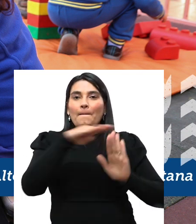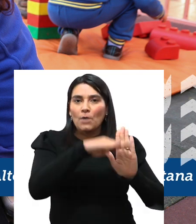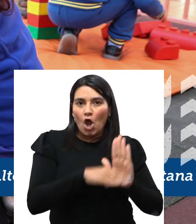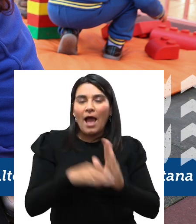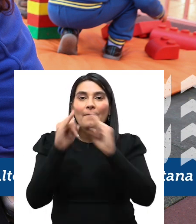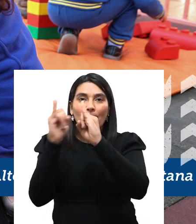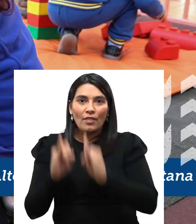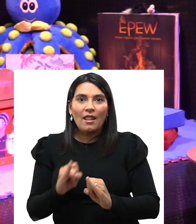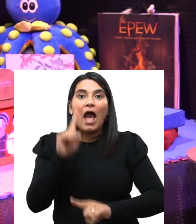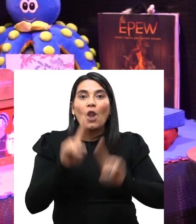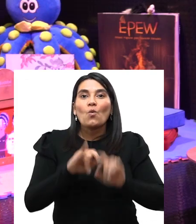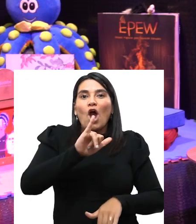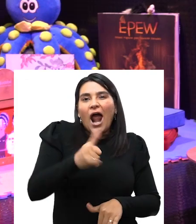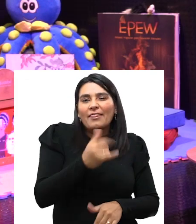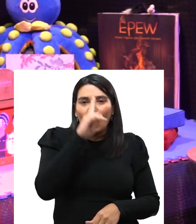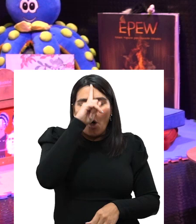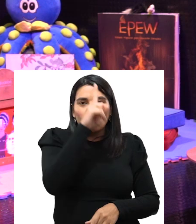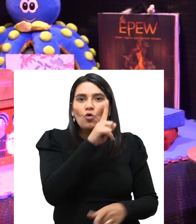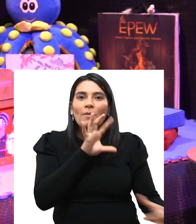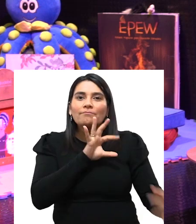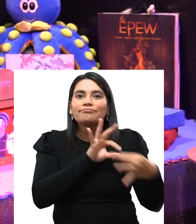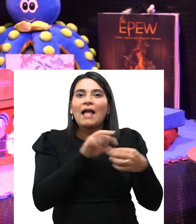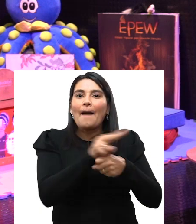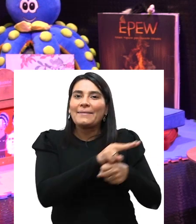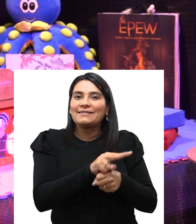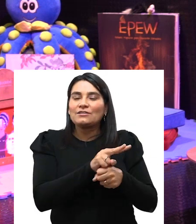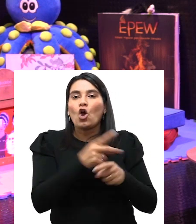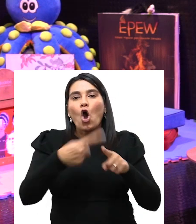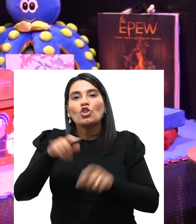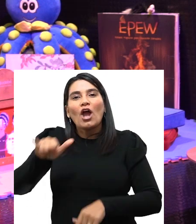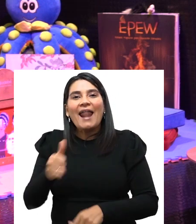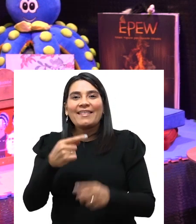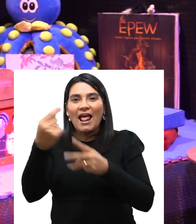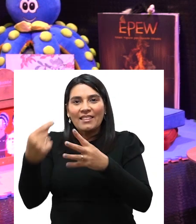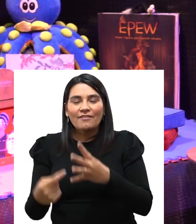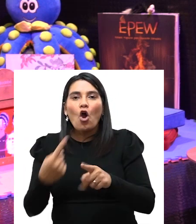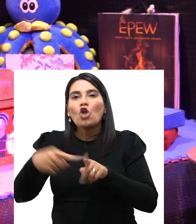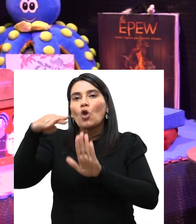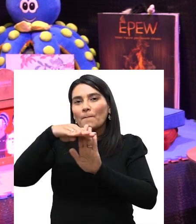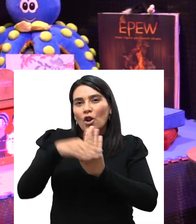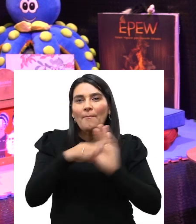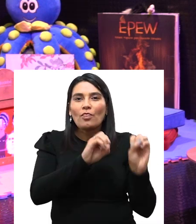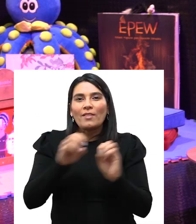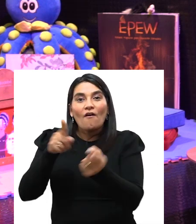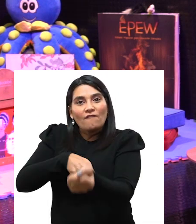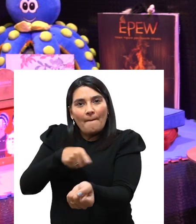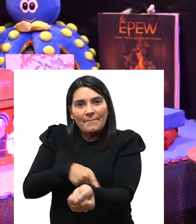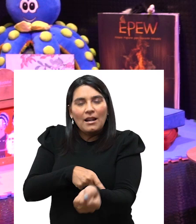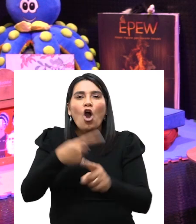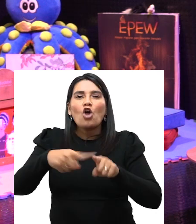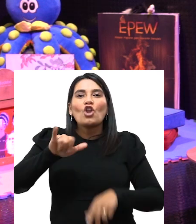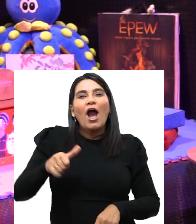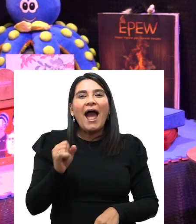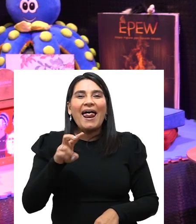jardines infantiles clásicos de administración directa, los jardines alternativos, los programas educativos para la familia, los jardines